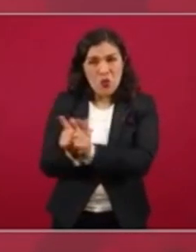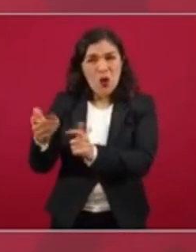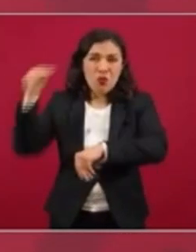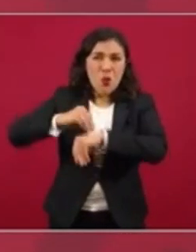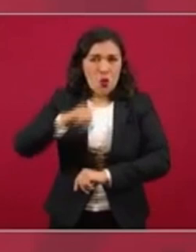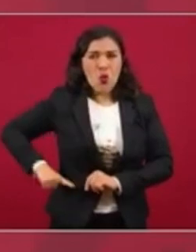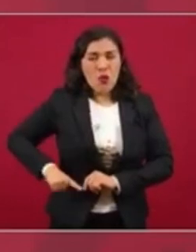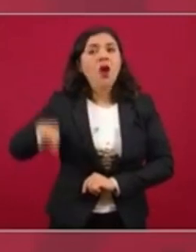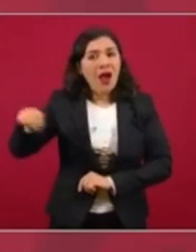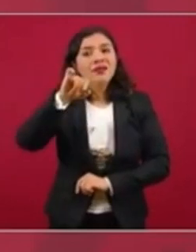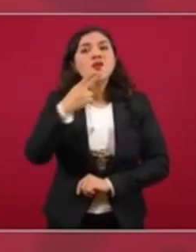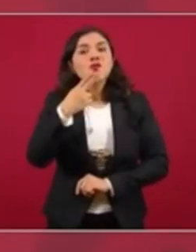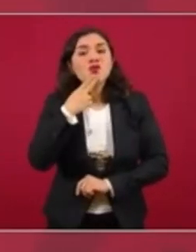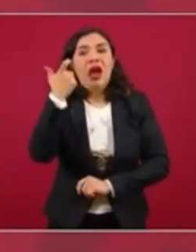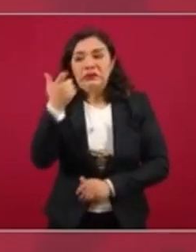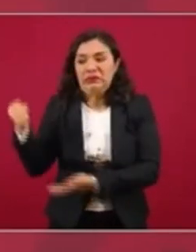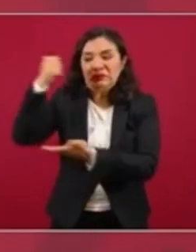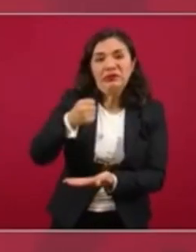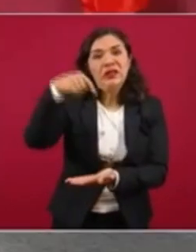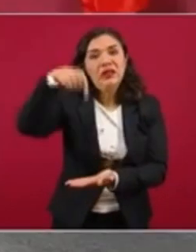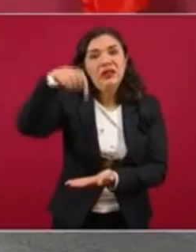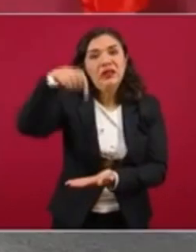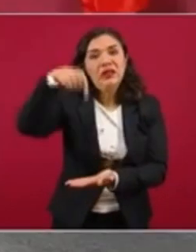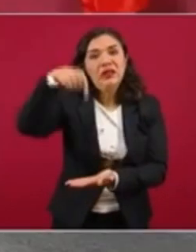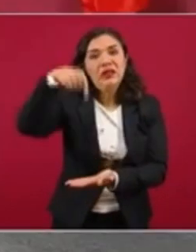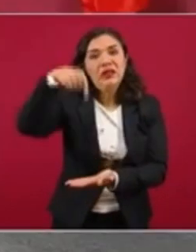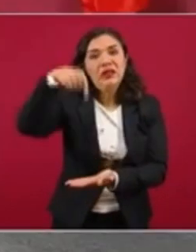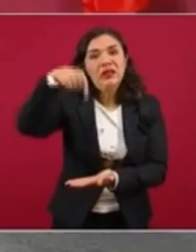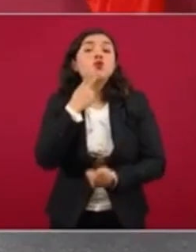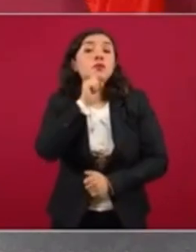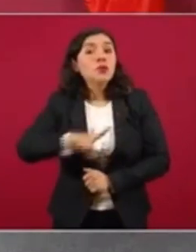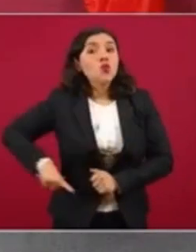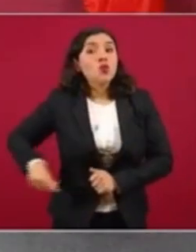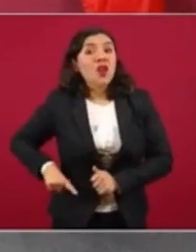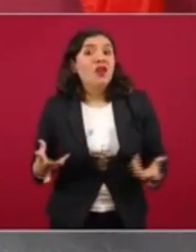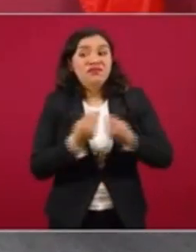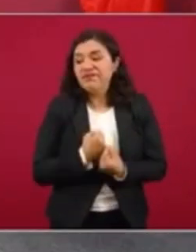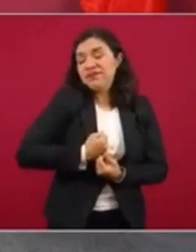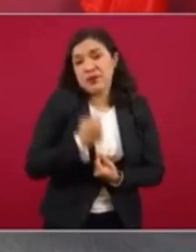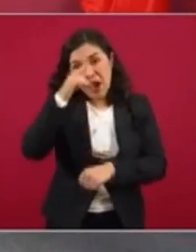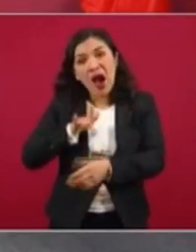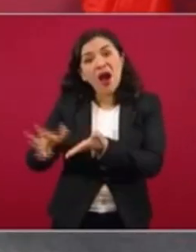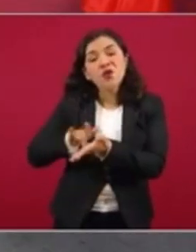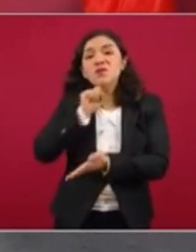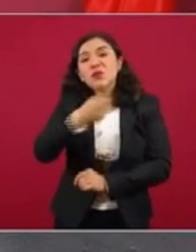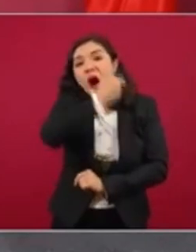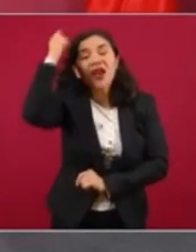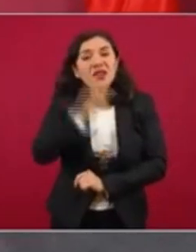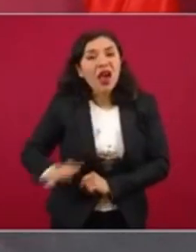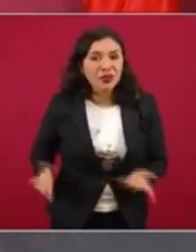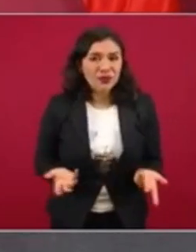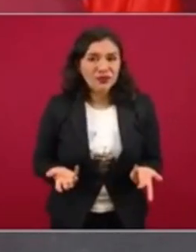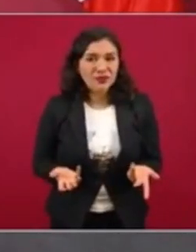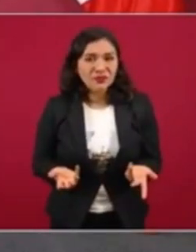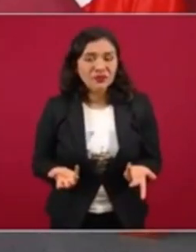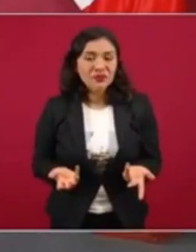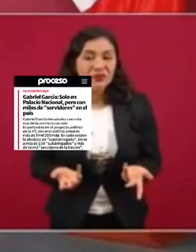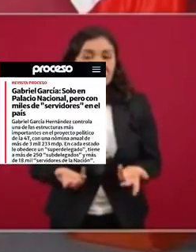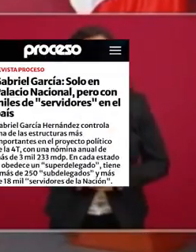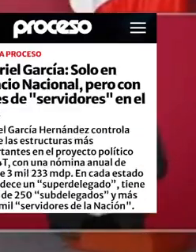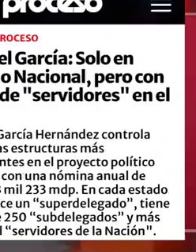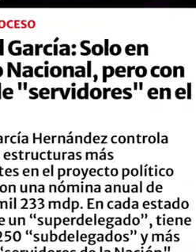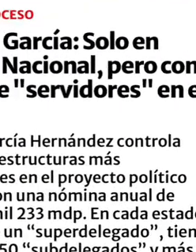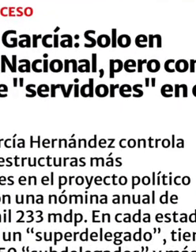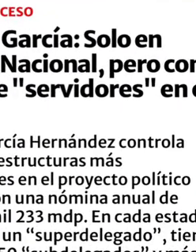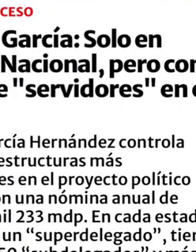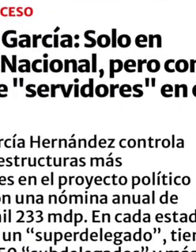gobierno utilizaban el presupuesto y utilizaban al gobierno para apoyar a sus candidatos